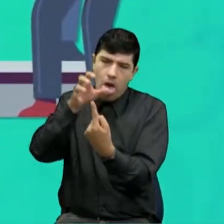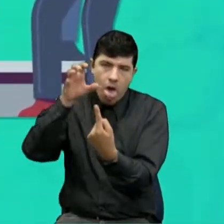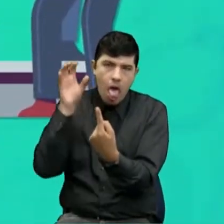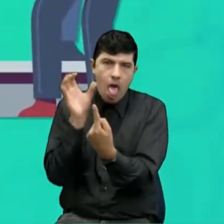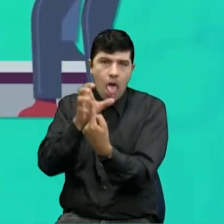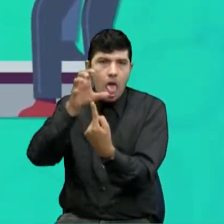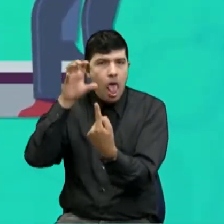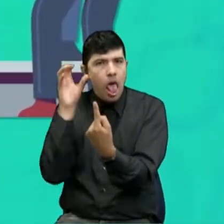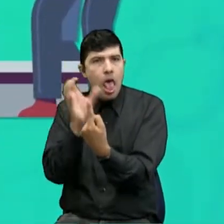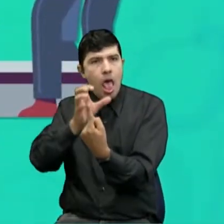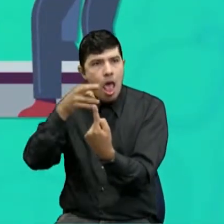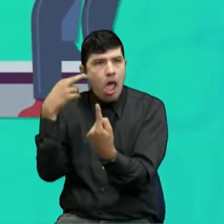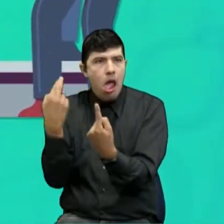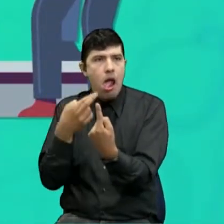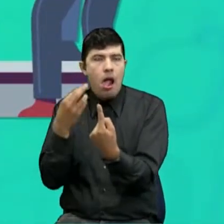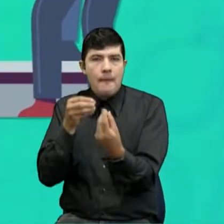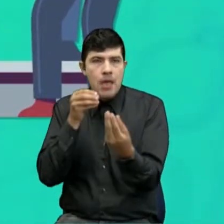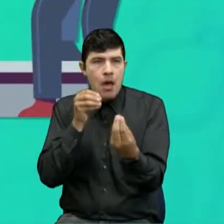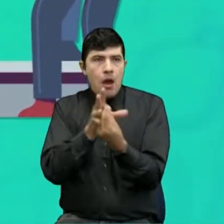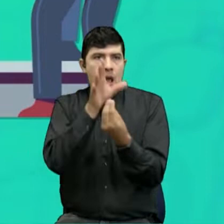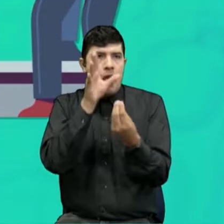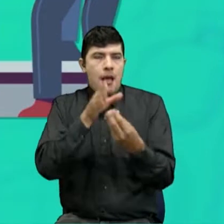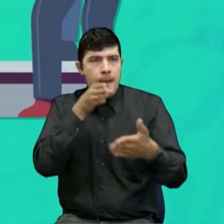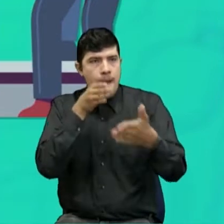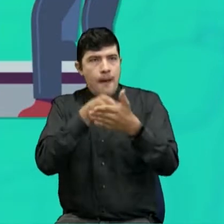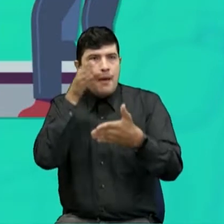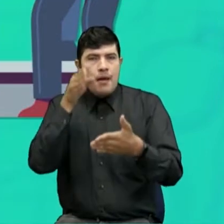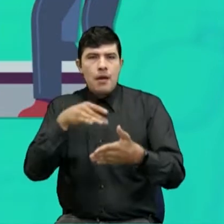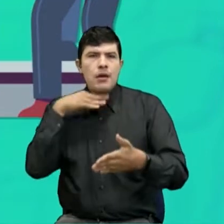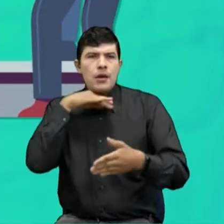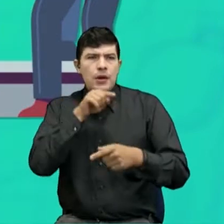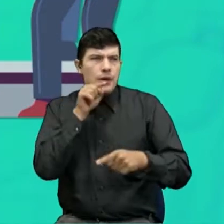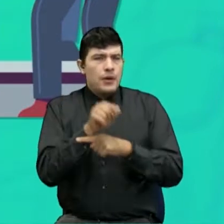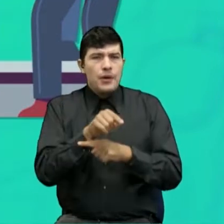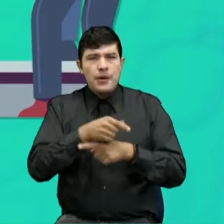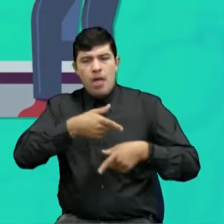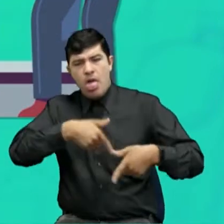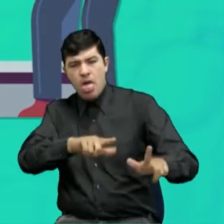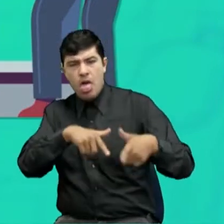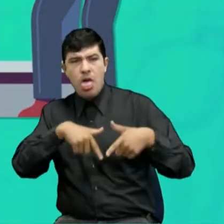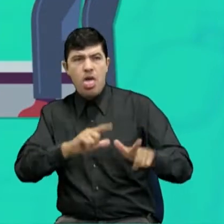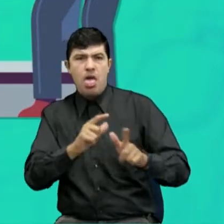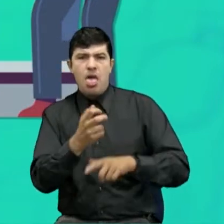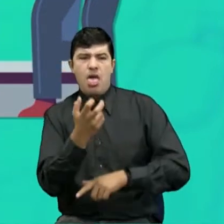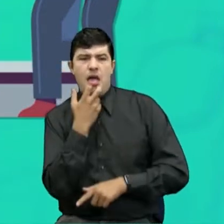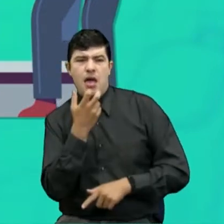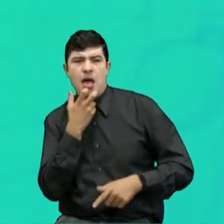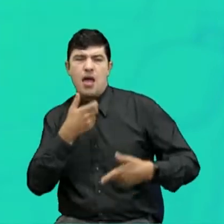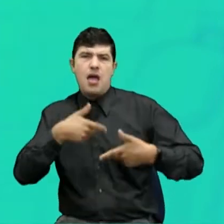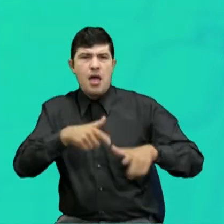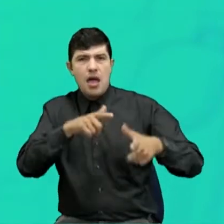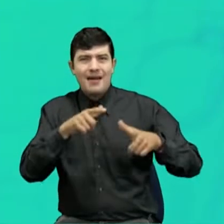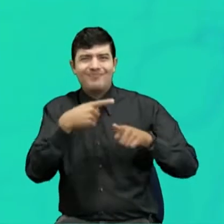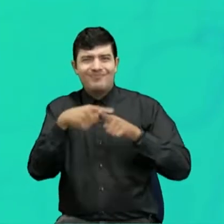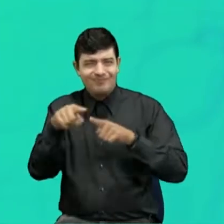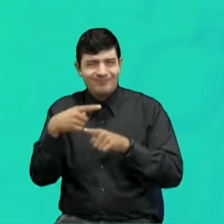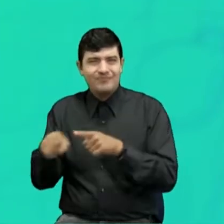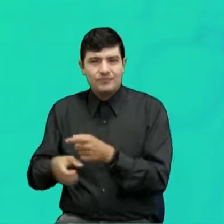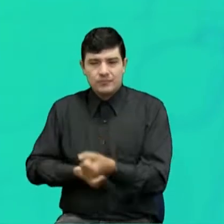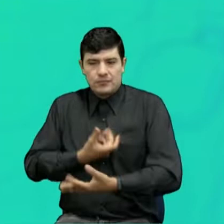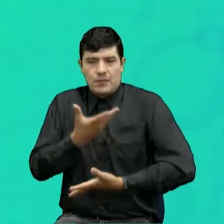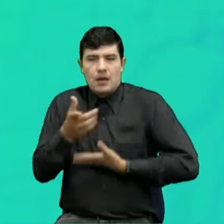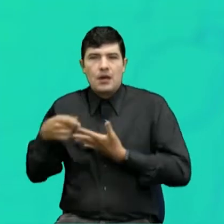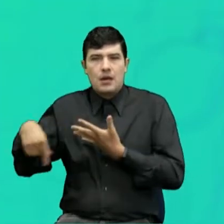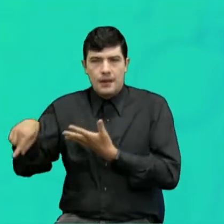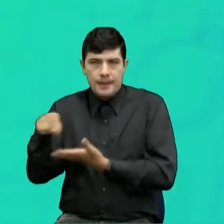intimidación, aislamiento, amenazas, insultos, burlas y otras actitudes similares son diferentes expresiones del